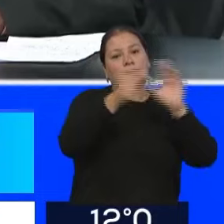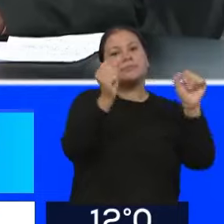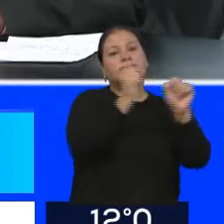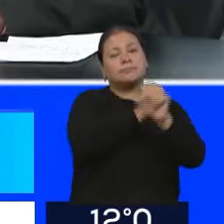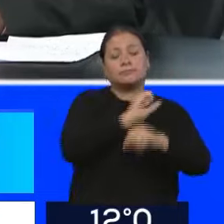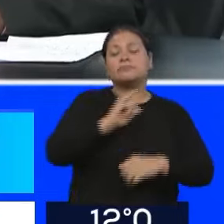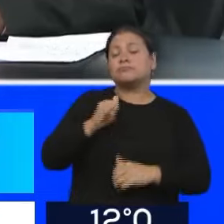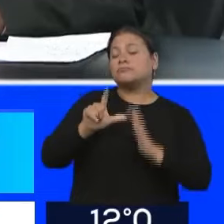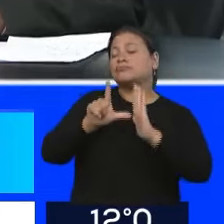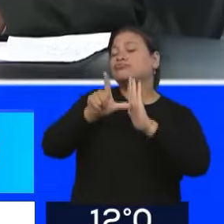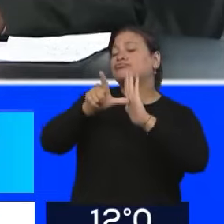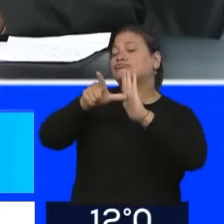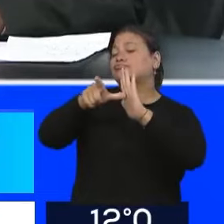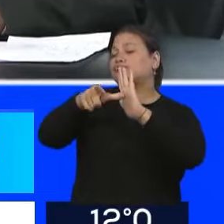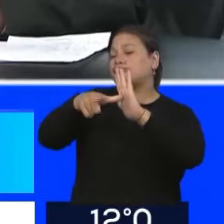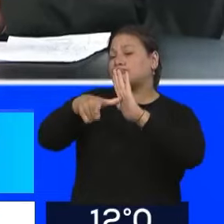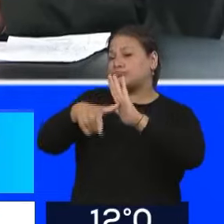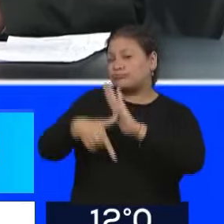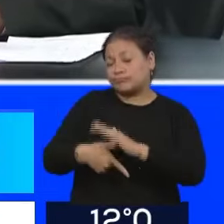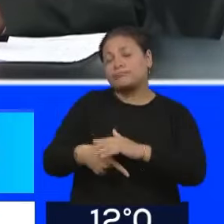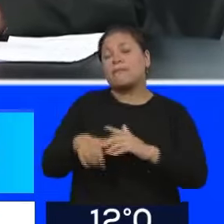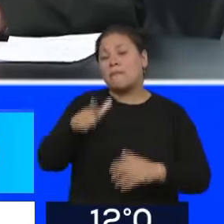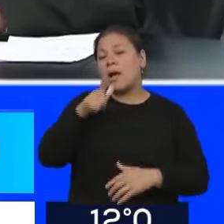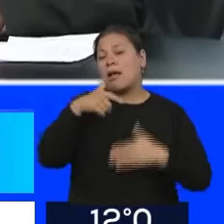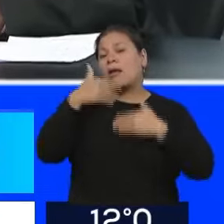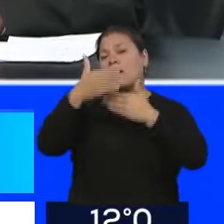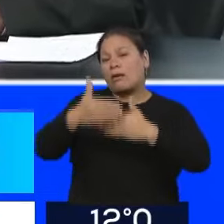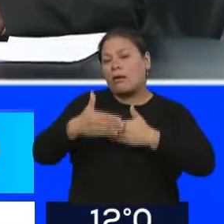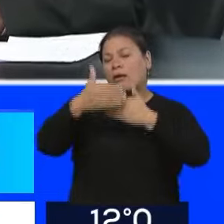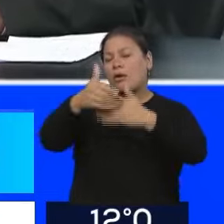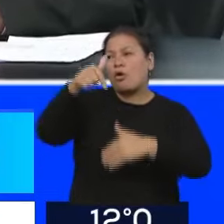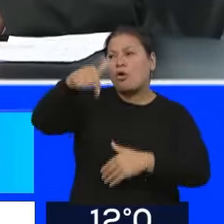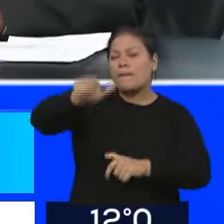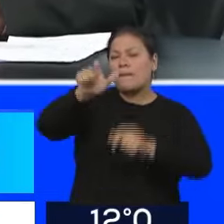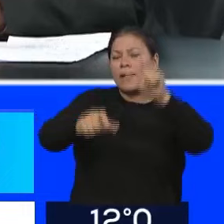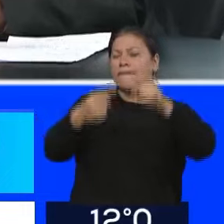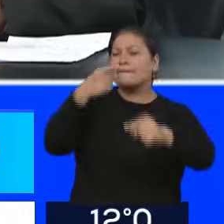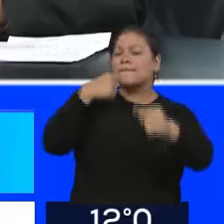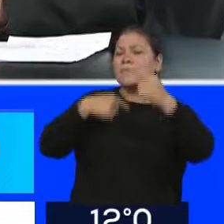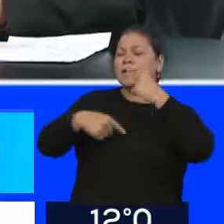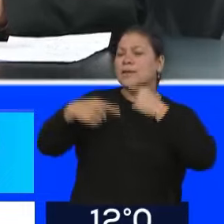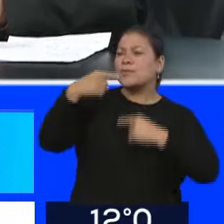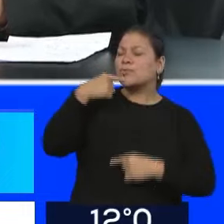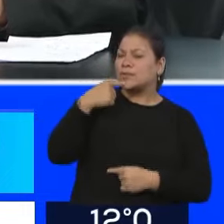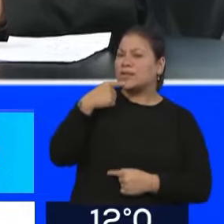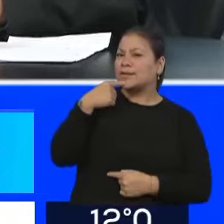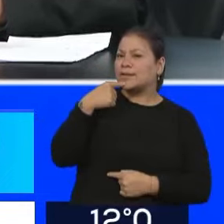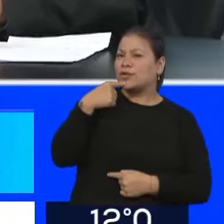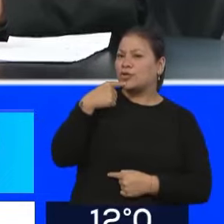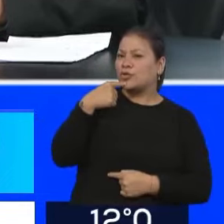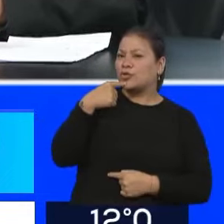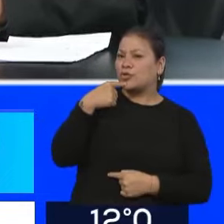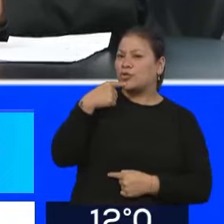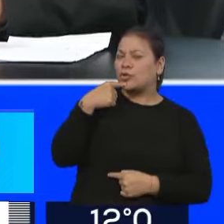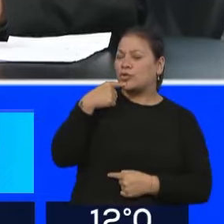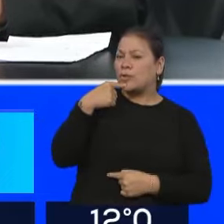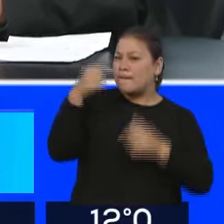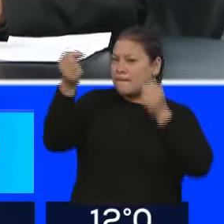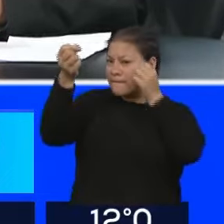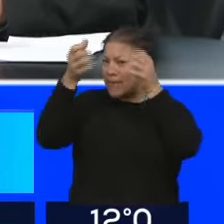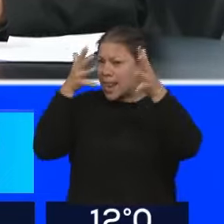ha soltado la mano, Milei. En realidad, muchos hoy se están preguntando, ¿alguna vez tuvo agarrada la ley bases el presidente